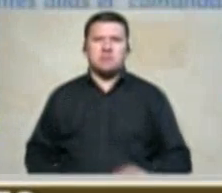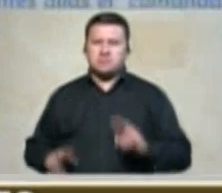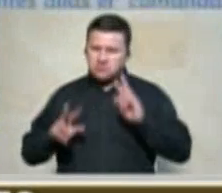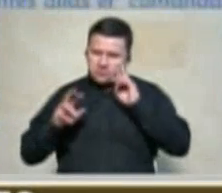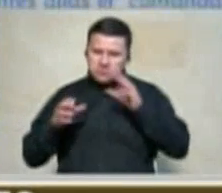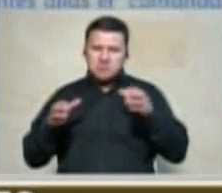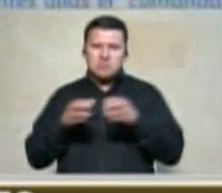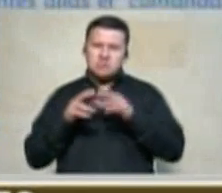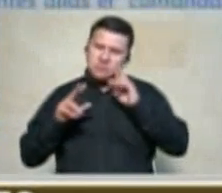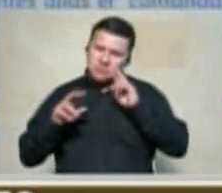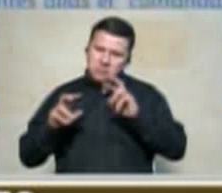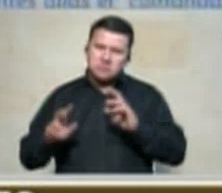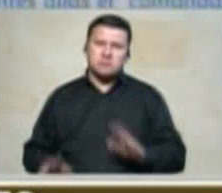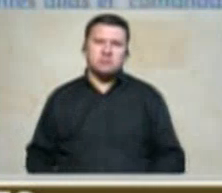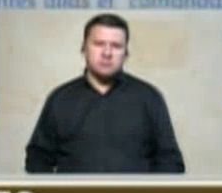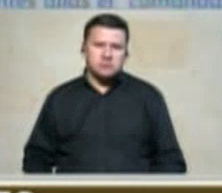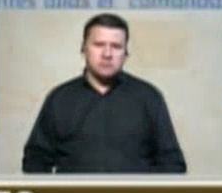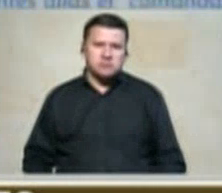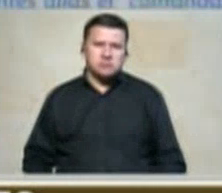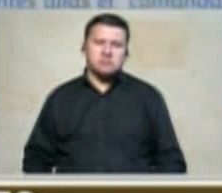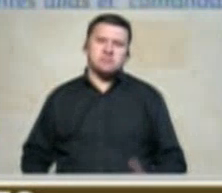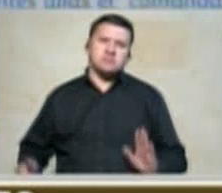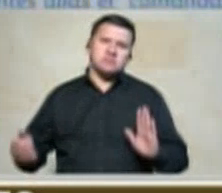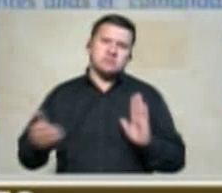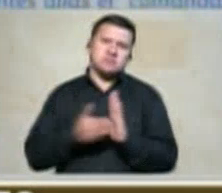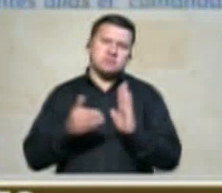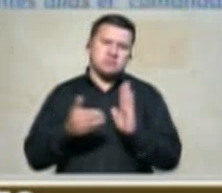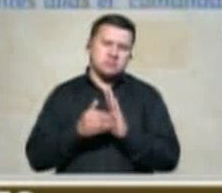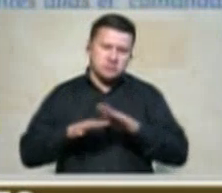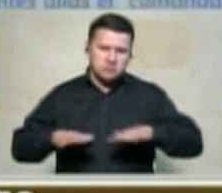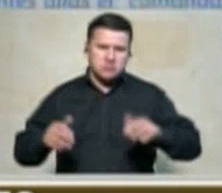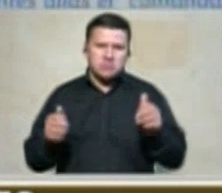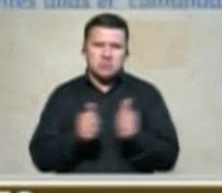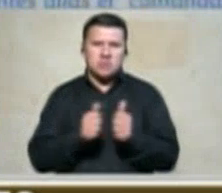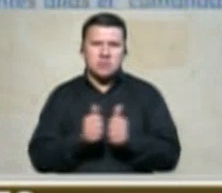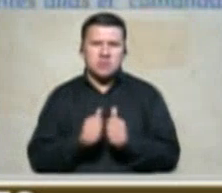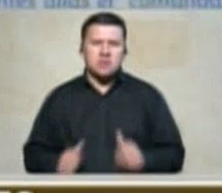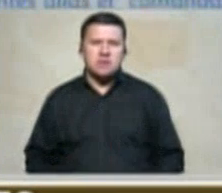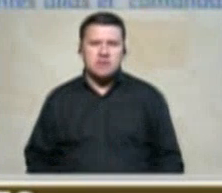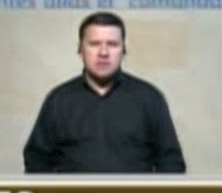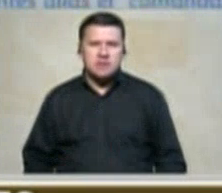Investigaciones disciplinarias que se abren contra nuestros compañeros.